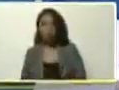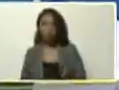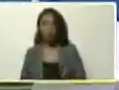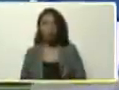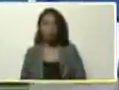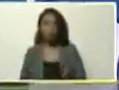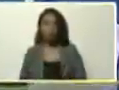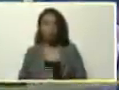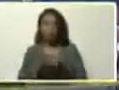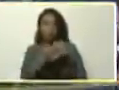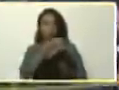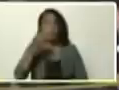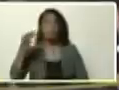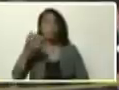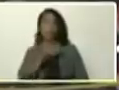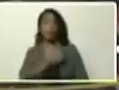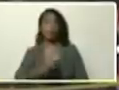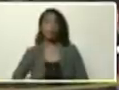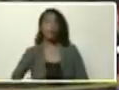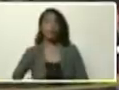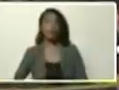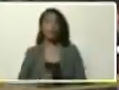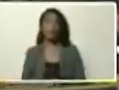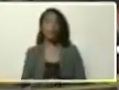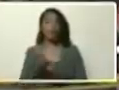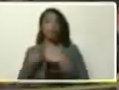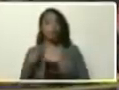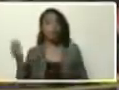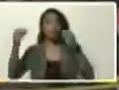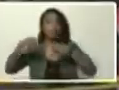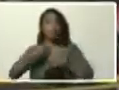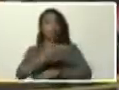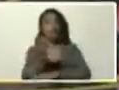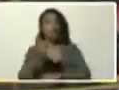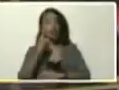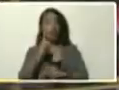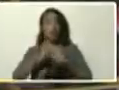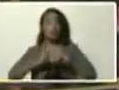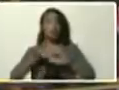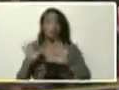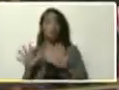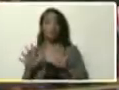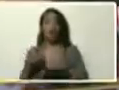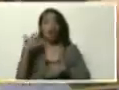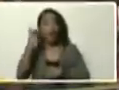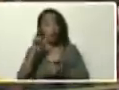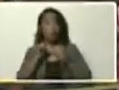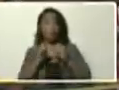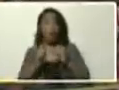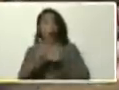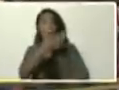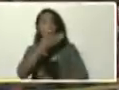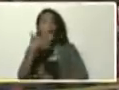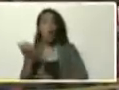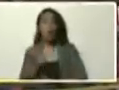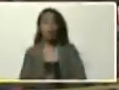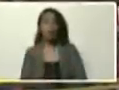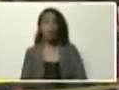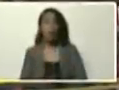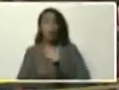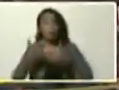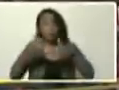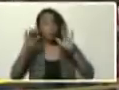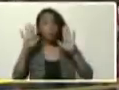Perfecto, presidente. Estoy de acuerdo con usted. El 1x10 hay que mantenerlo y hay que mejorarlo. Por